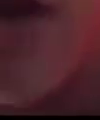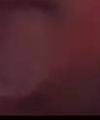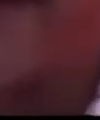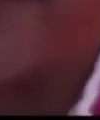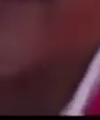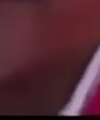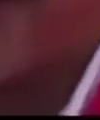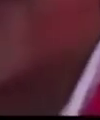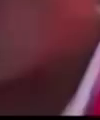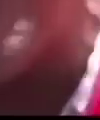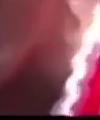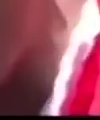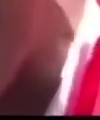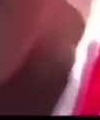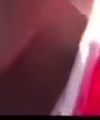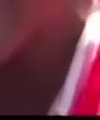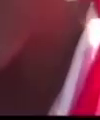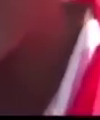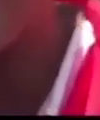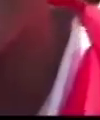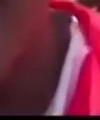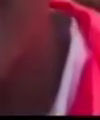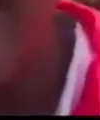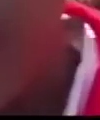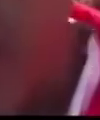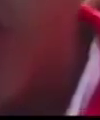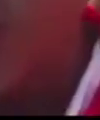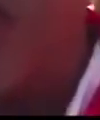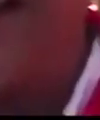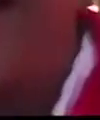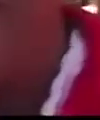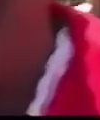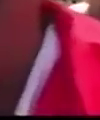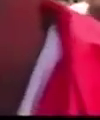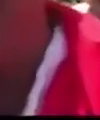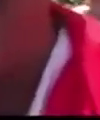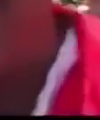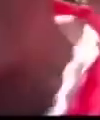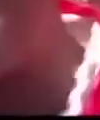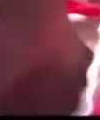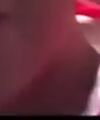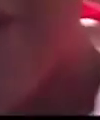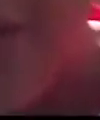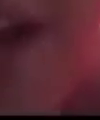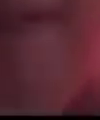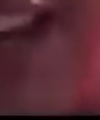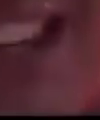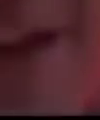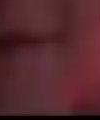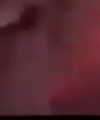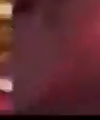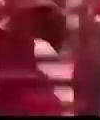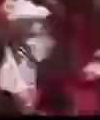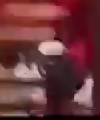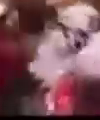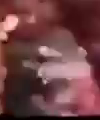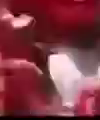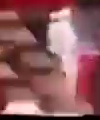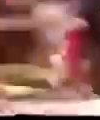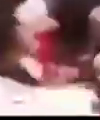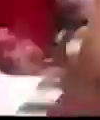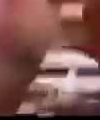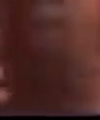de San Juan y vamos a la parranda de San Pedro. Además, estamos trabajando para que San Juan también sea patrimonio cultural de la humanidad. Así que todo el pueblo de Venezuela, a pedirle San